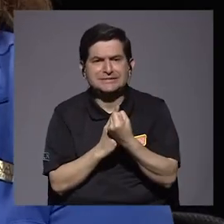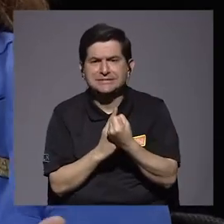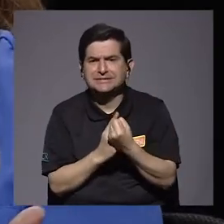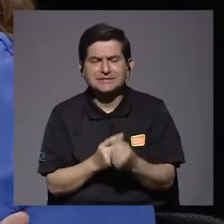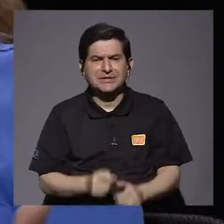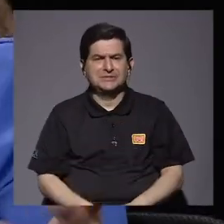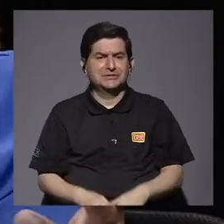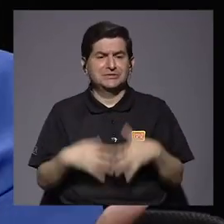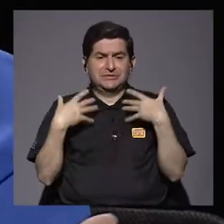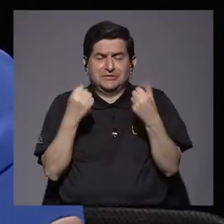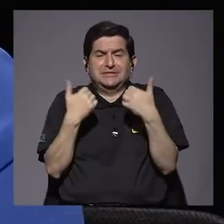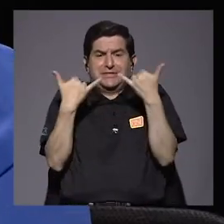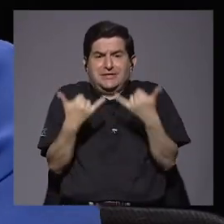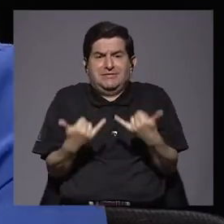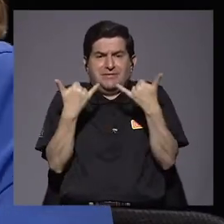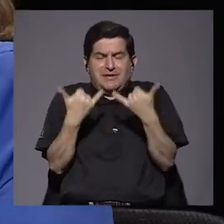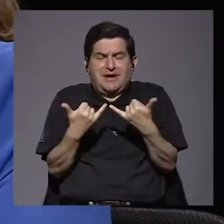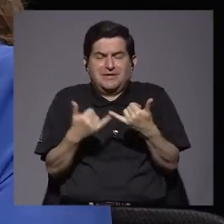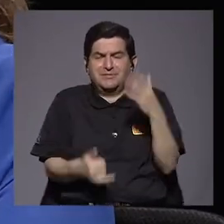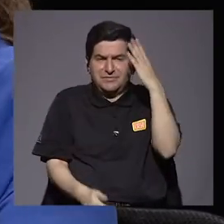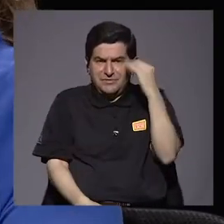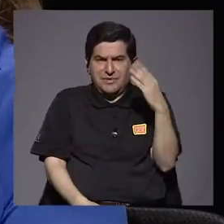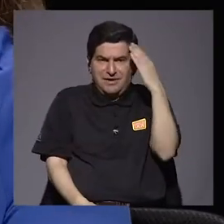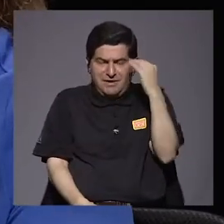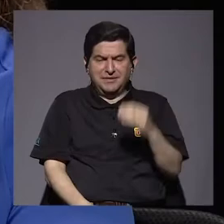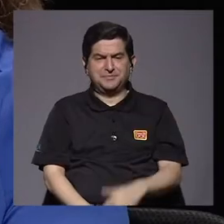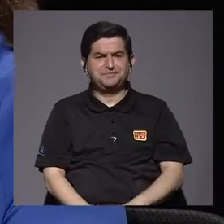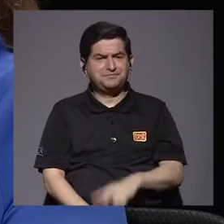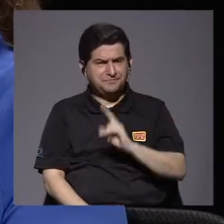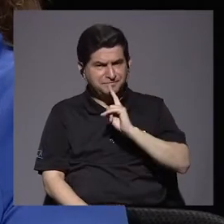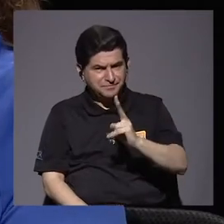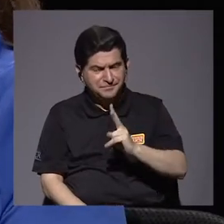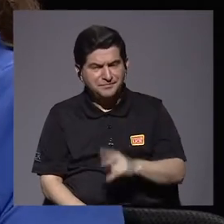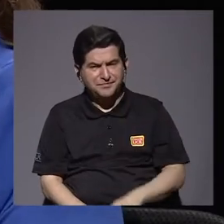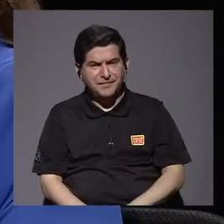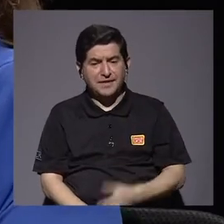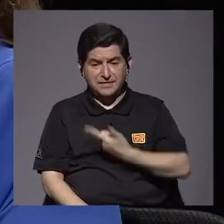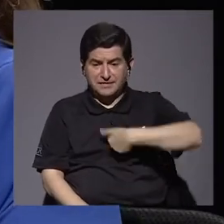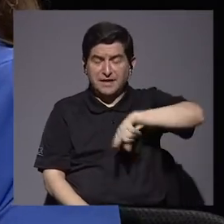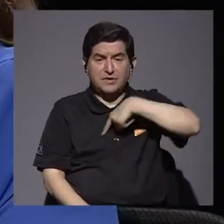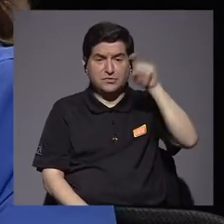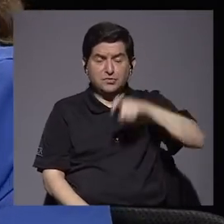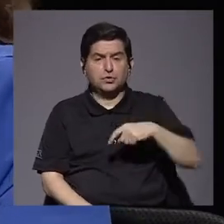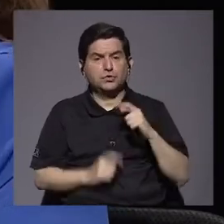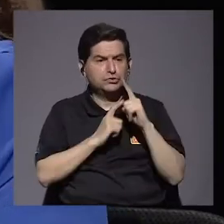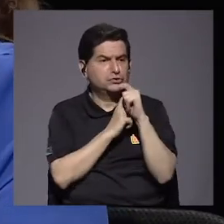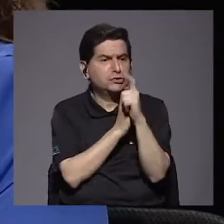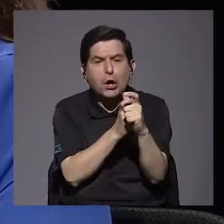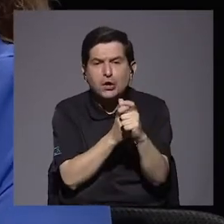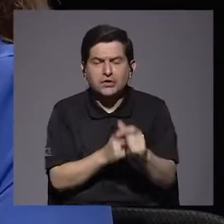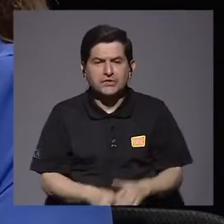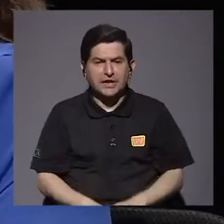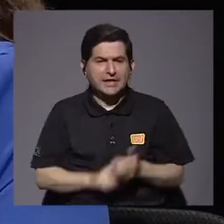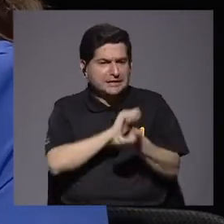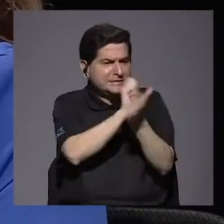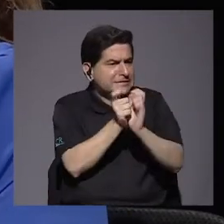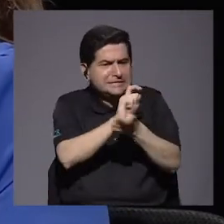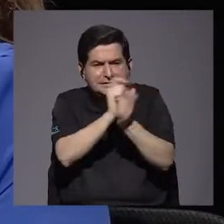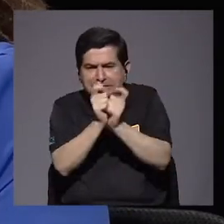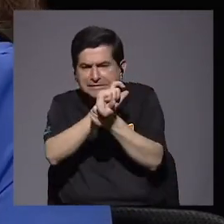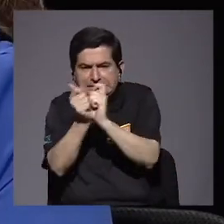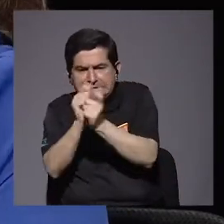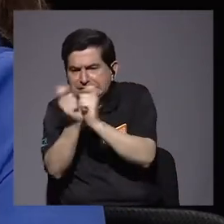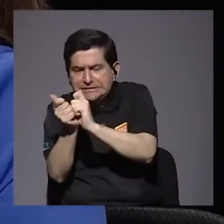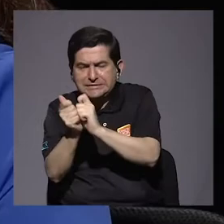situación sanitaria como la que hemos estado viviendo, que realmente lo que ha hecho es que hayamos tenido que correr y acelerar y